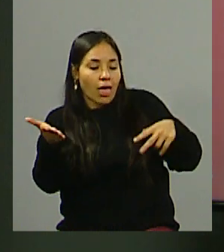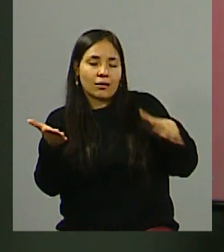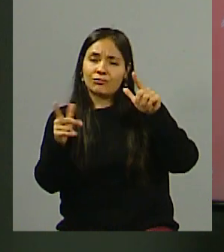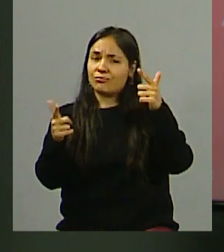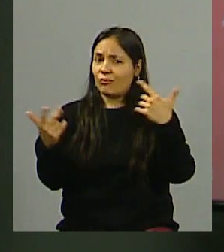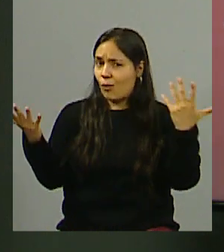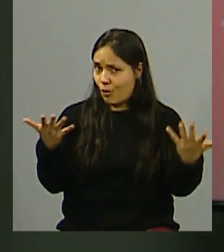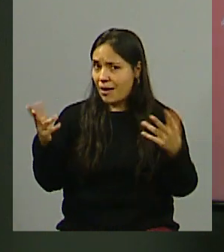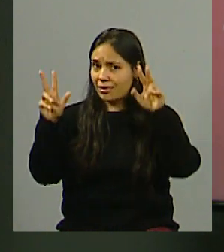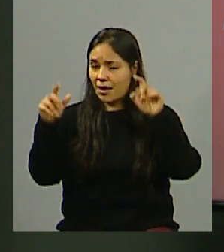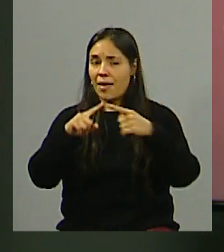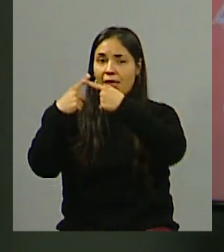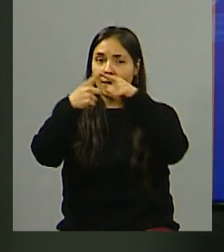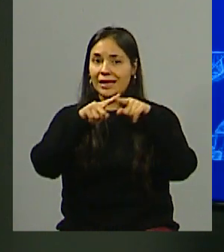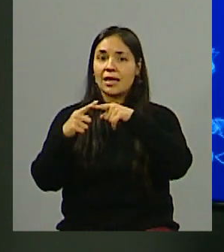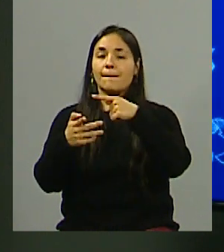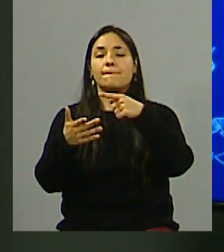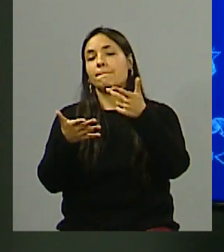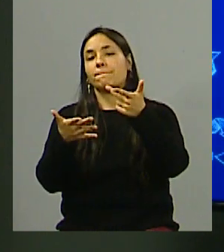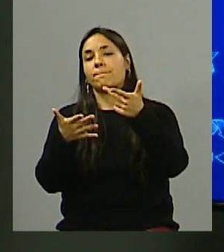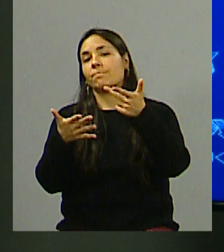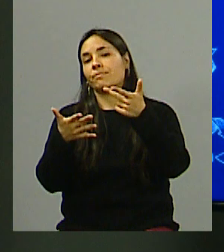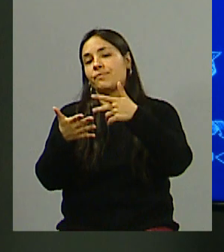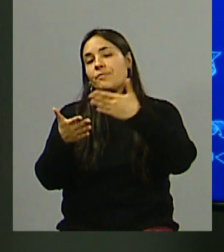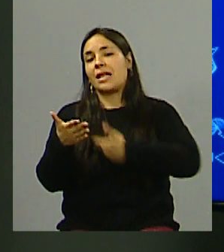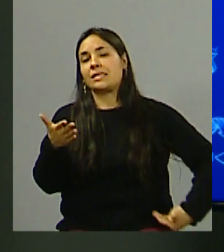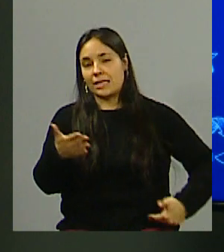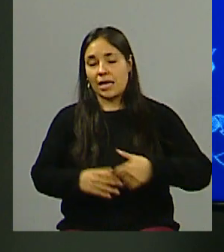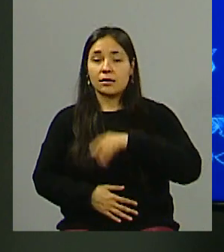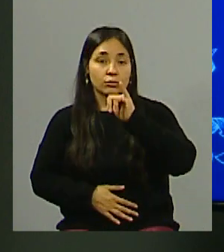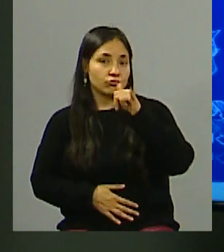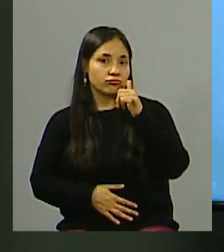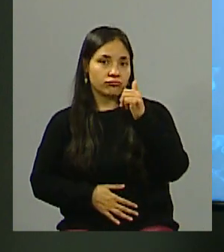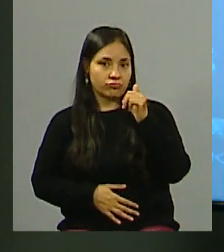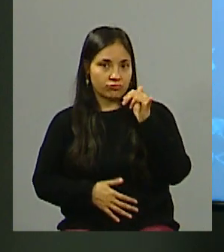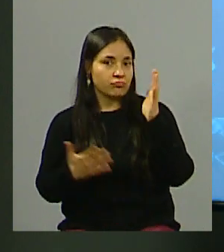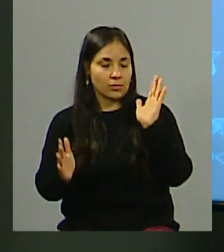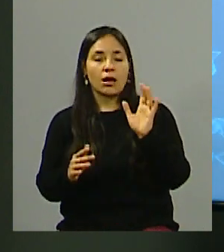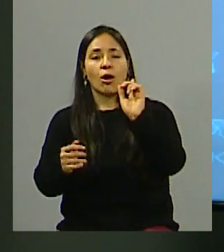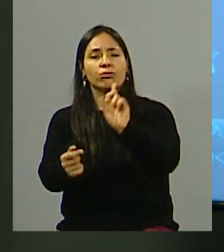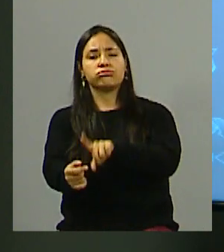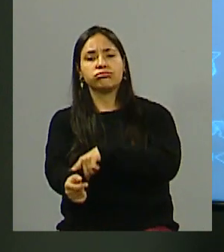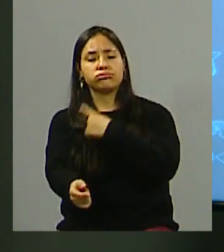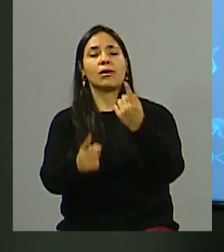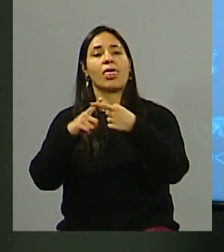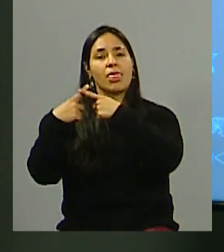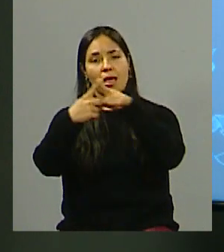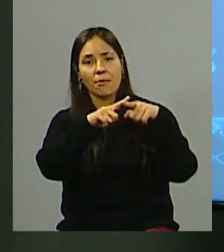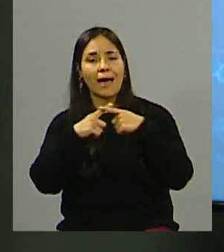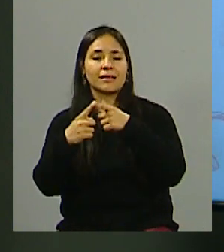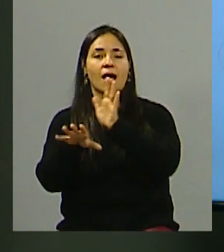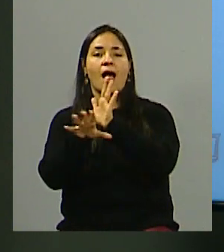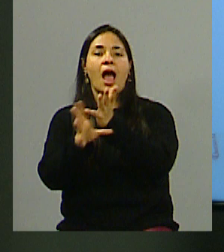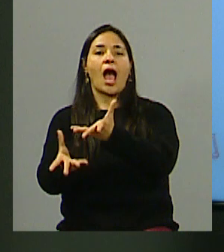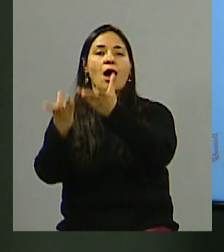los debates presidenciales. ¿Es así? Sí, en principio la tradición de debate como una herramienta